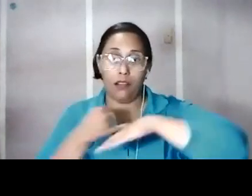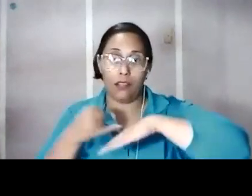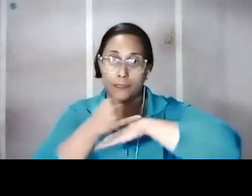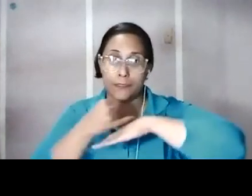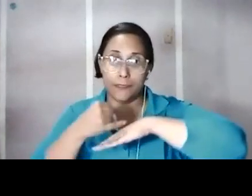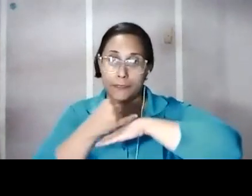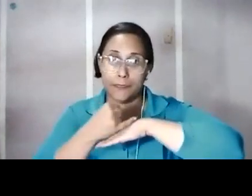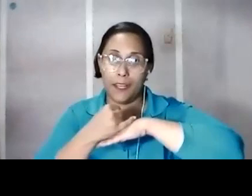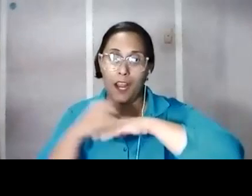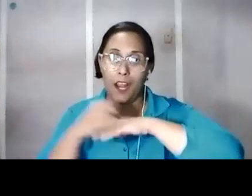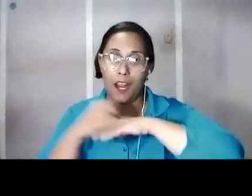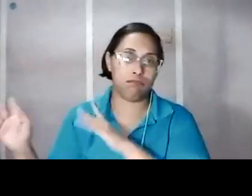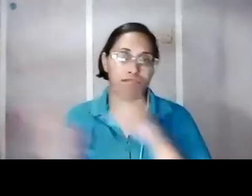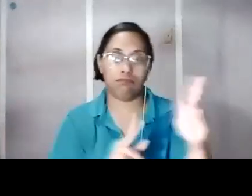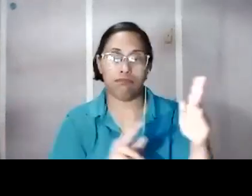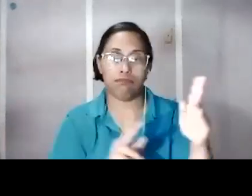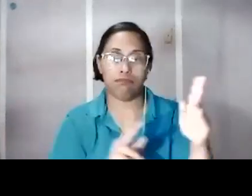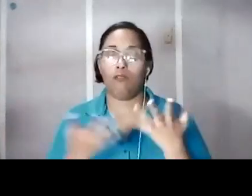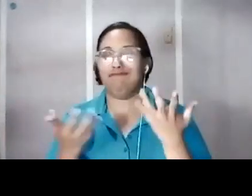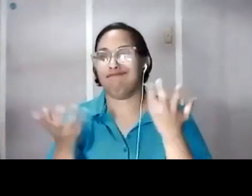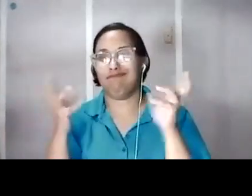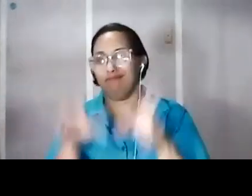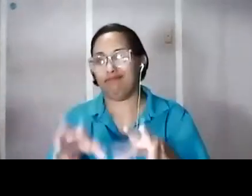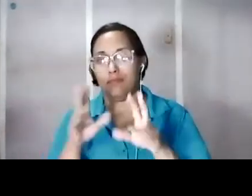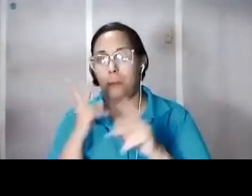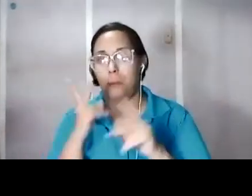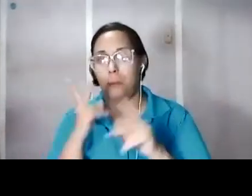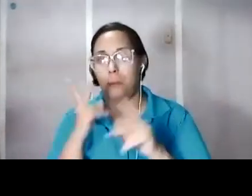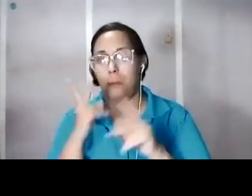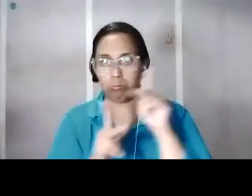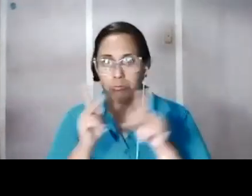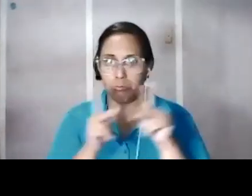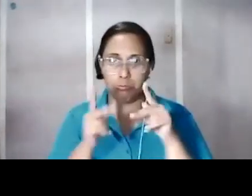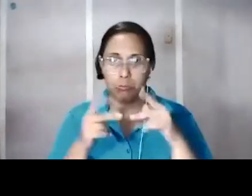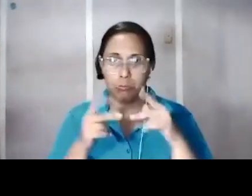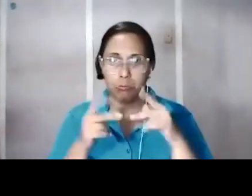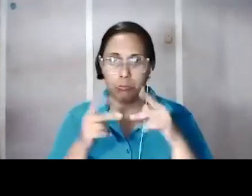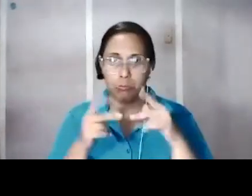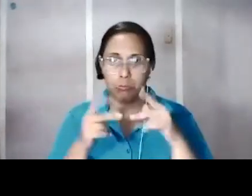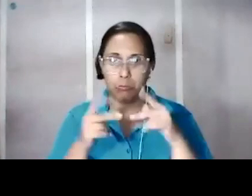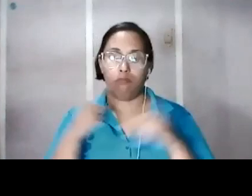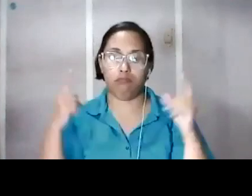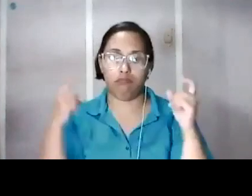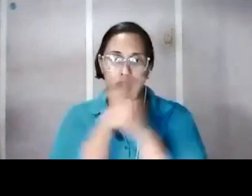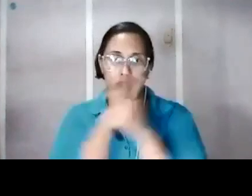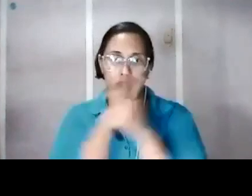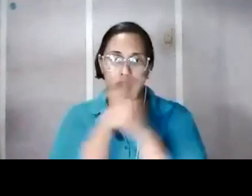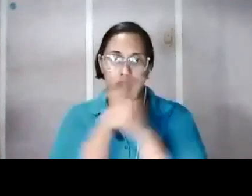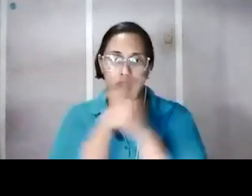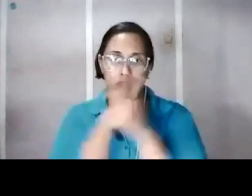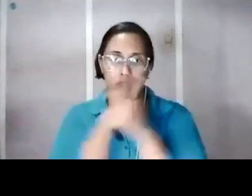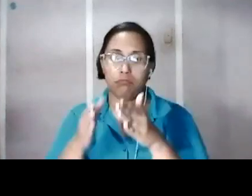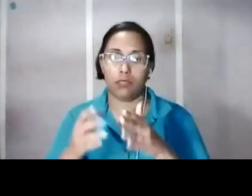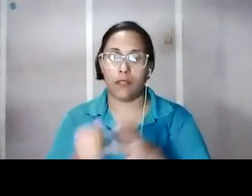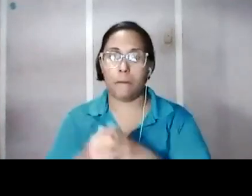los organizadores no querían ver gente traposa por las calles, pero iban. Como seguirán viendo